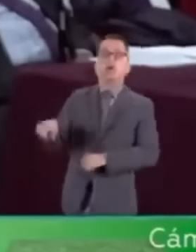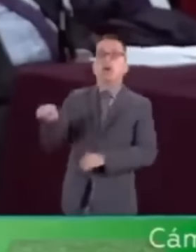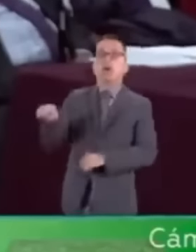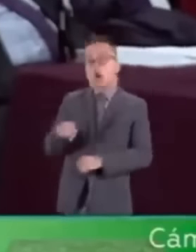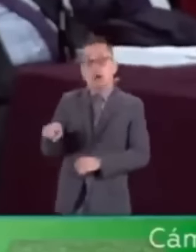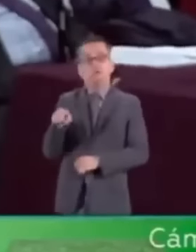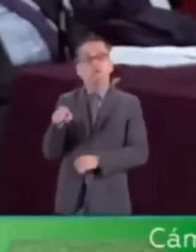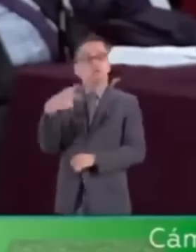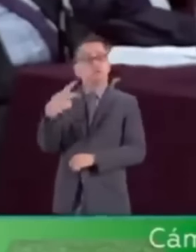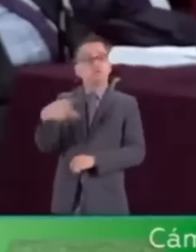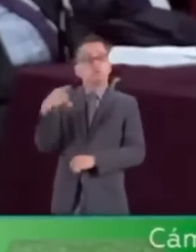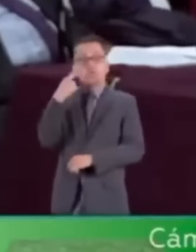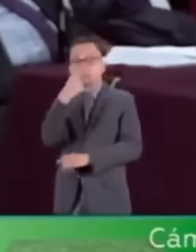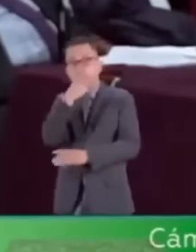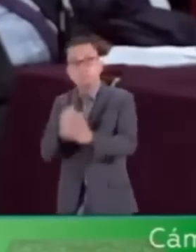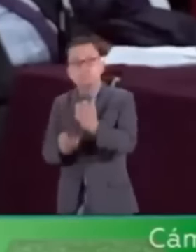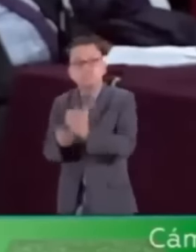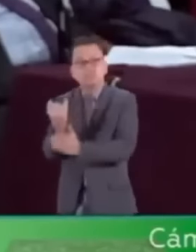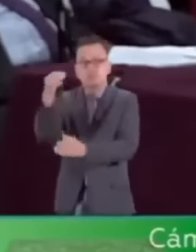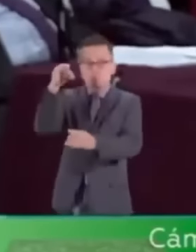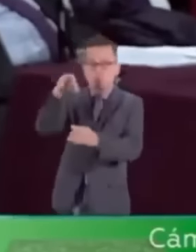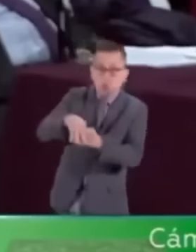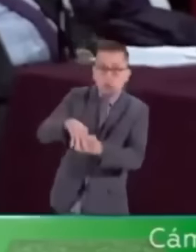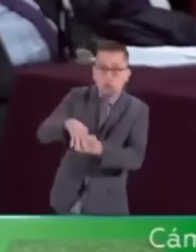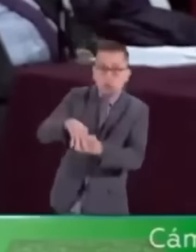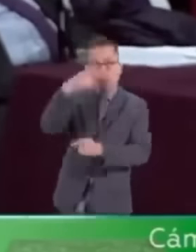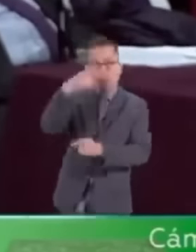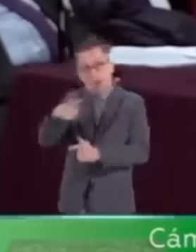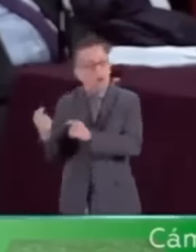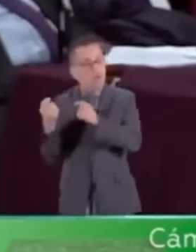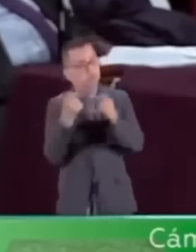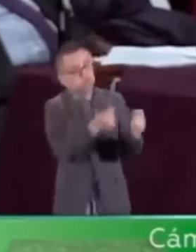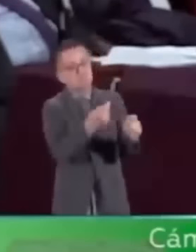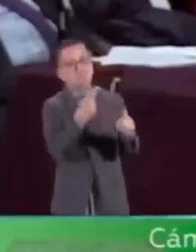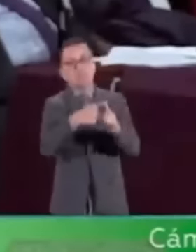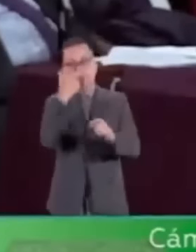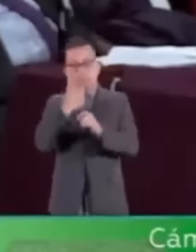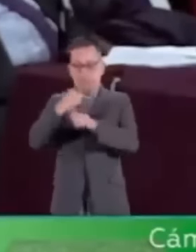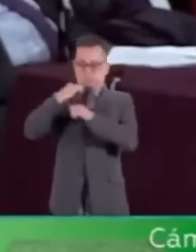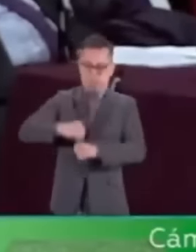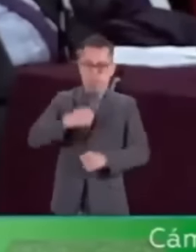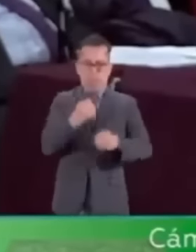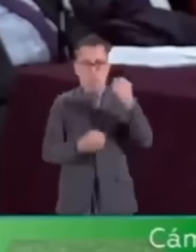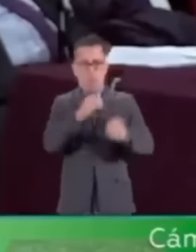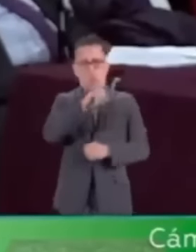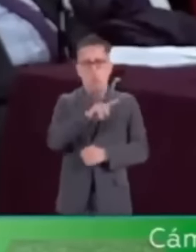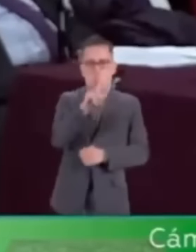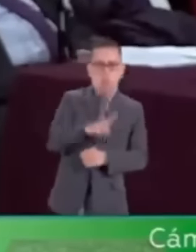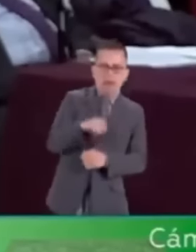elegir a los jueces, ministros y magistrados. Eso es una mentira.